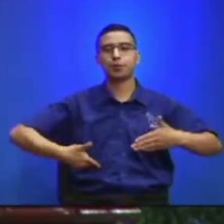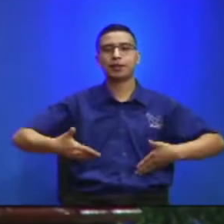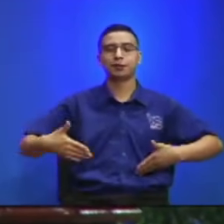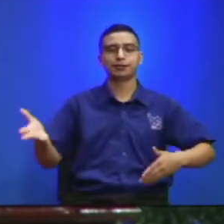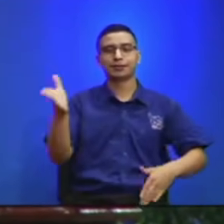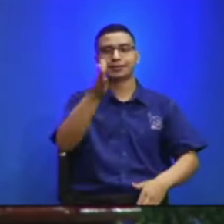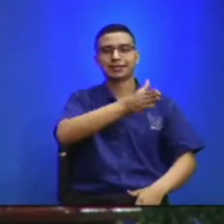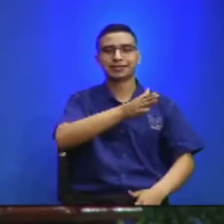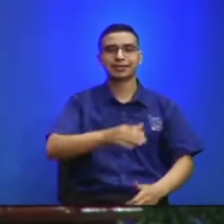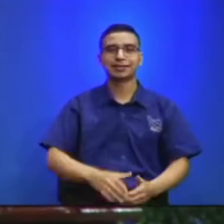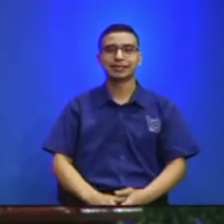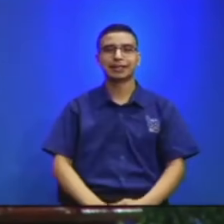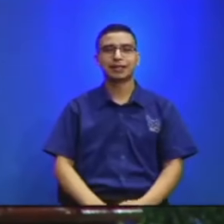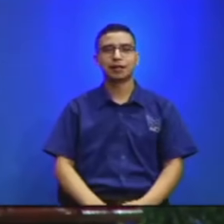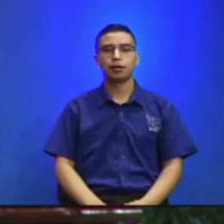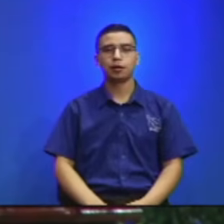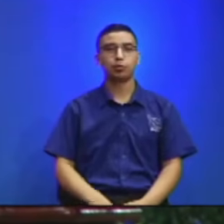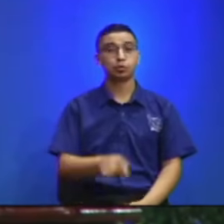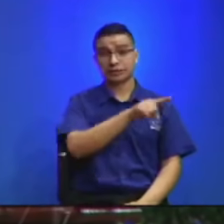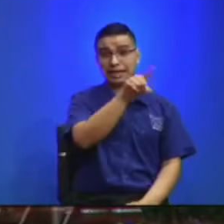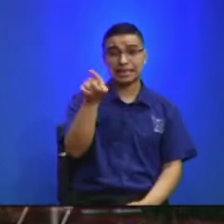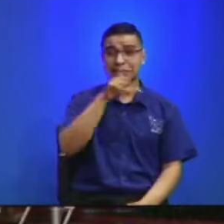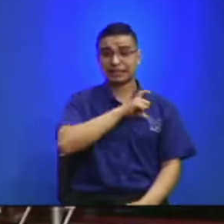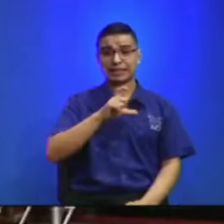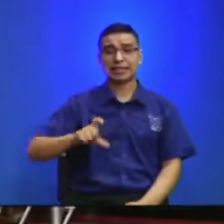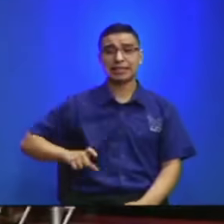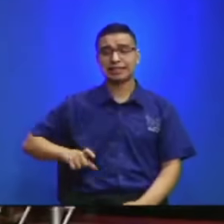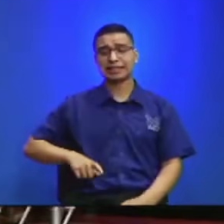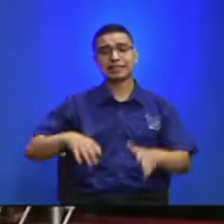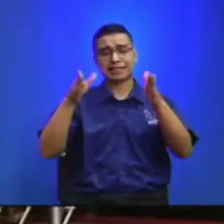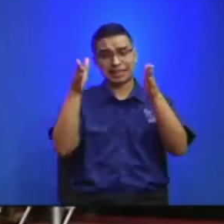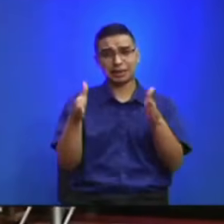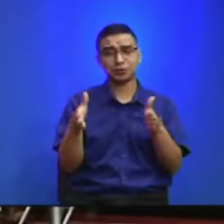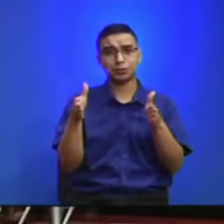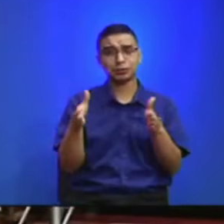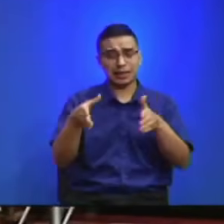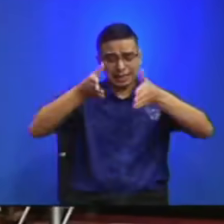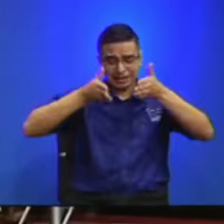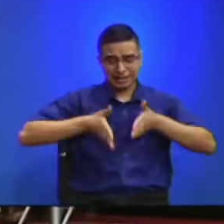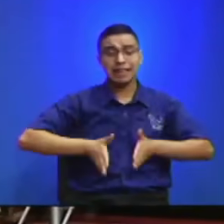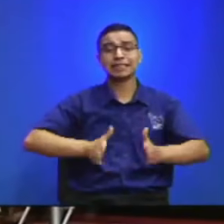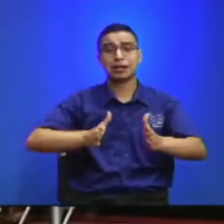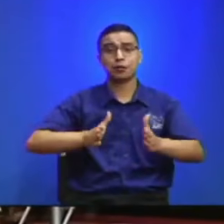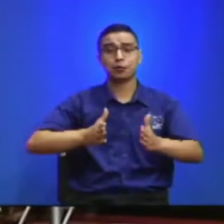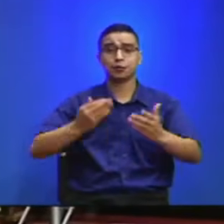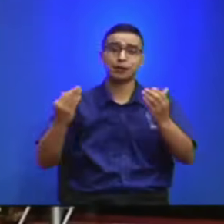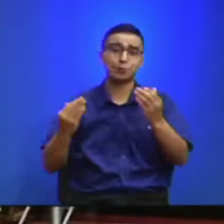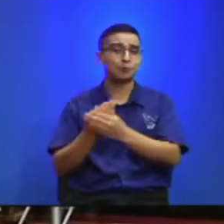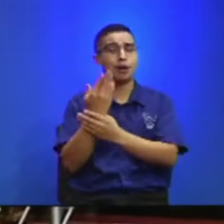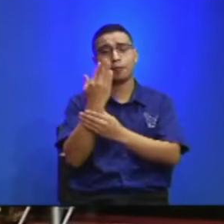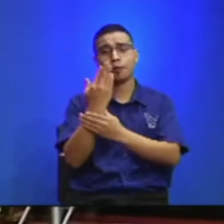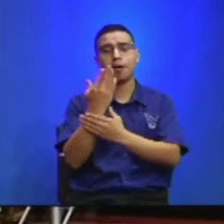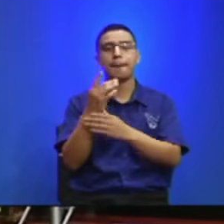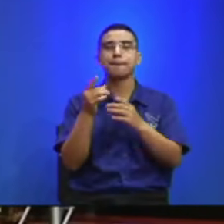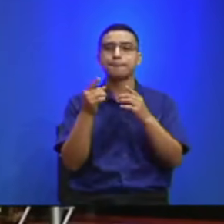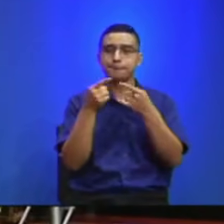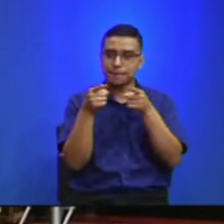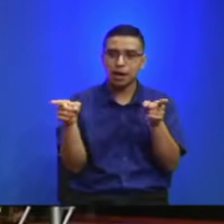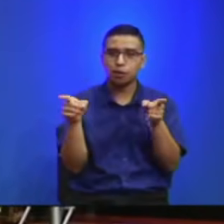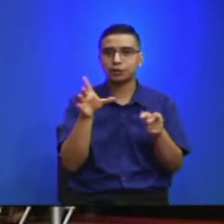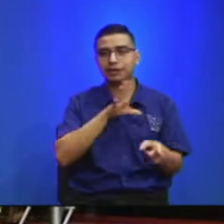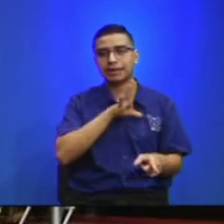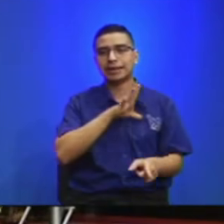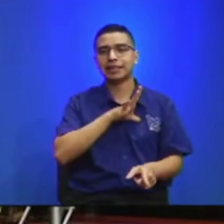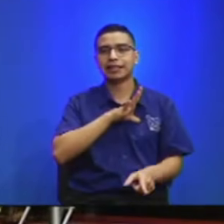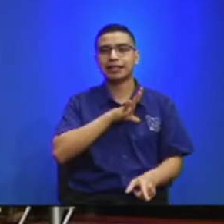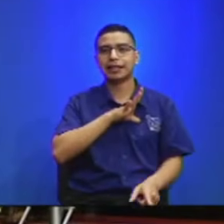ustedes que ya nacieron cristianos pero que todos se tuvieron que convertir porque nadie nace de